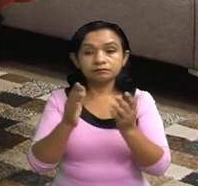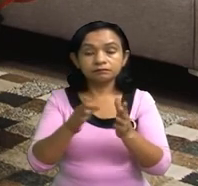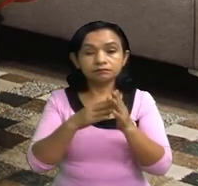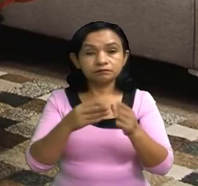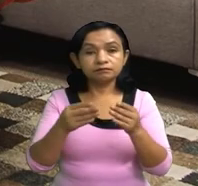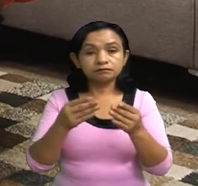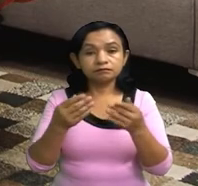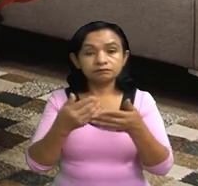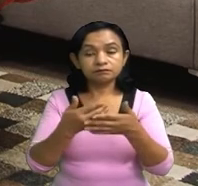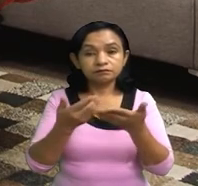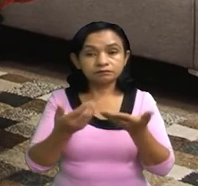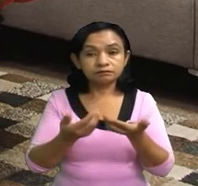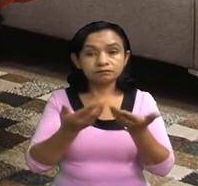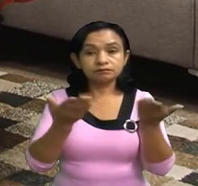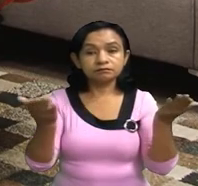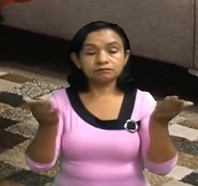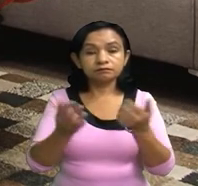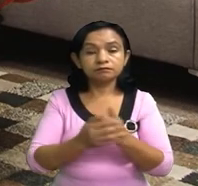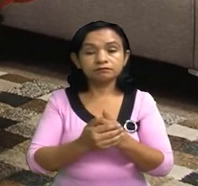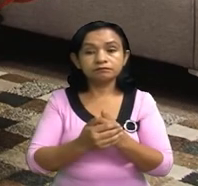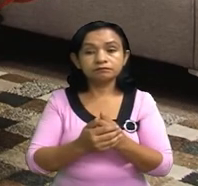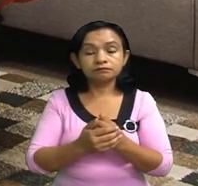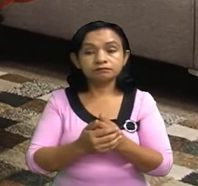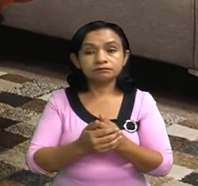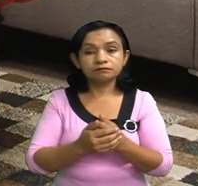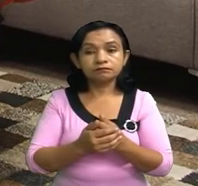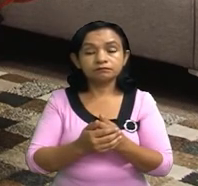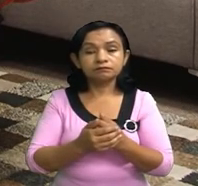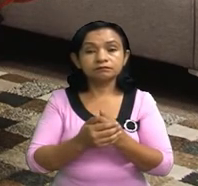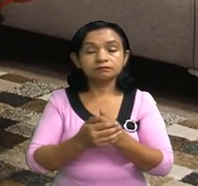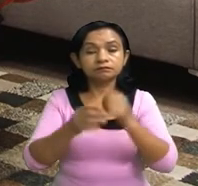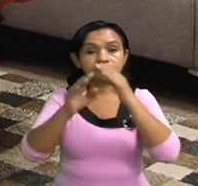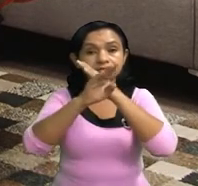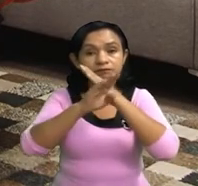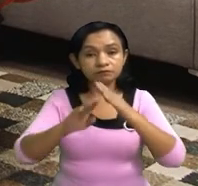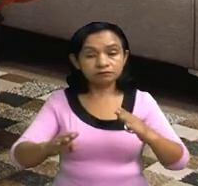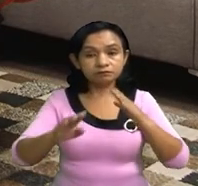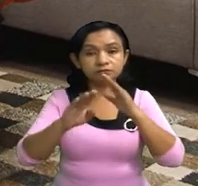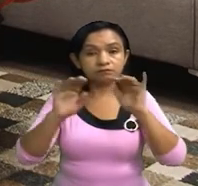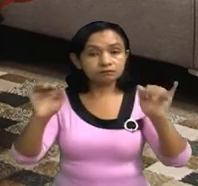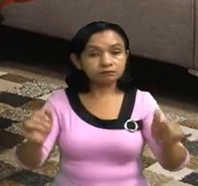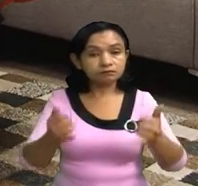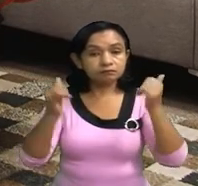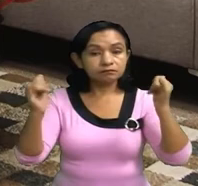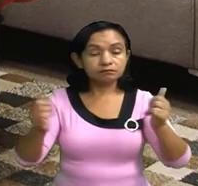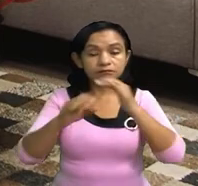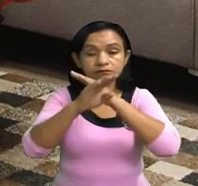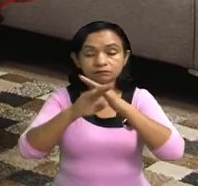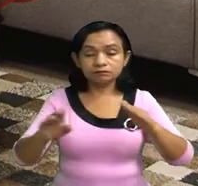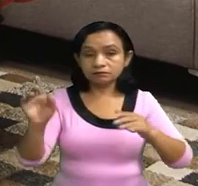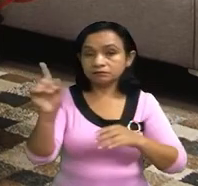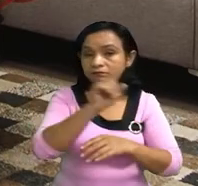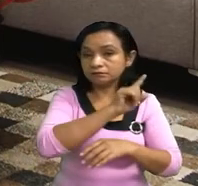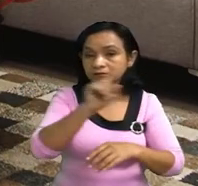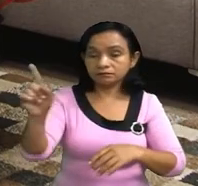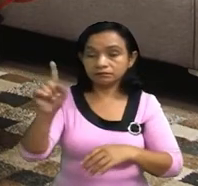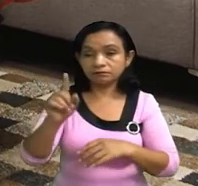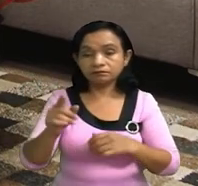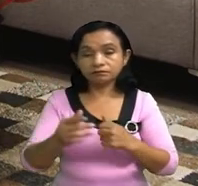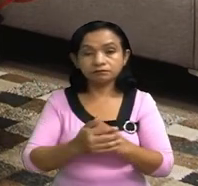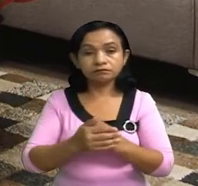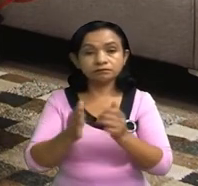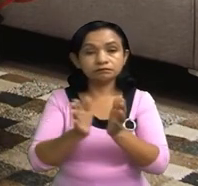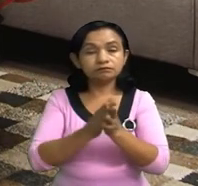nuestra proclama. Sí, sí. ¿Ah? La paz, con la paz no se juega. Por lo tanto,